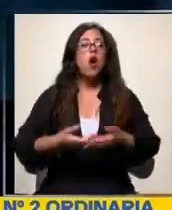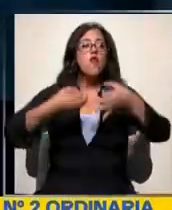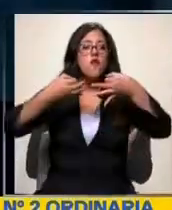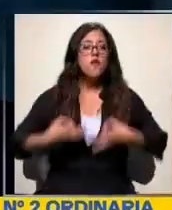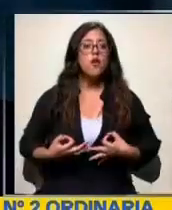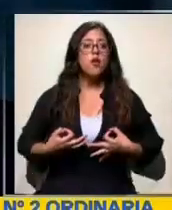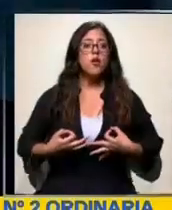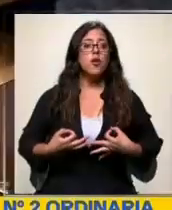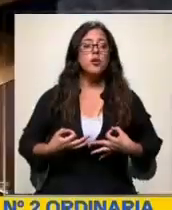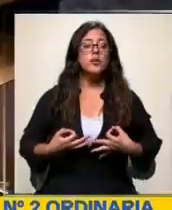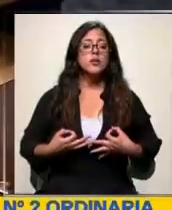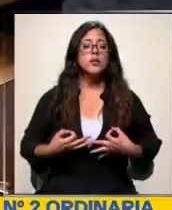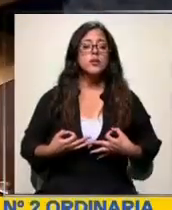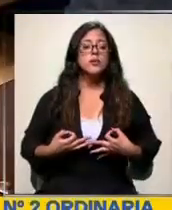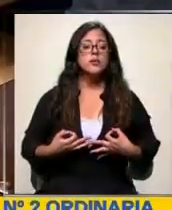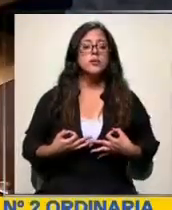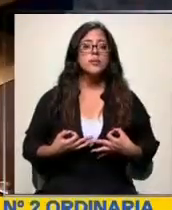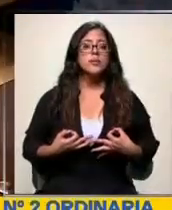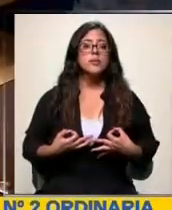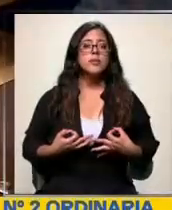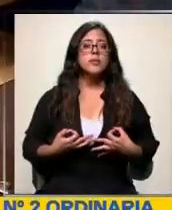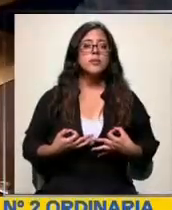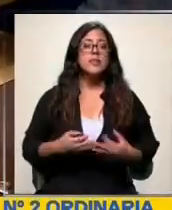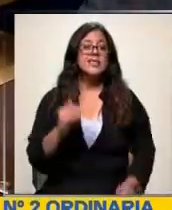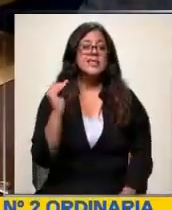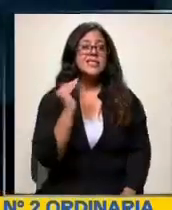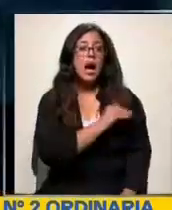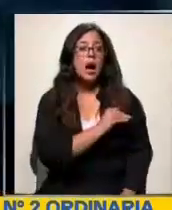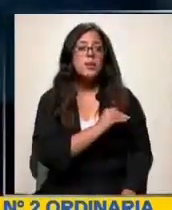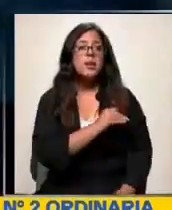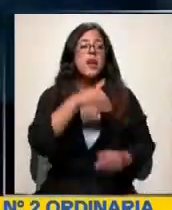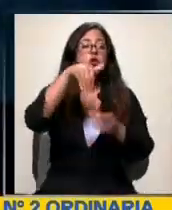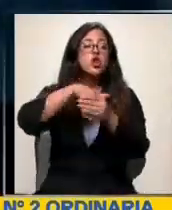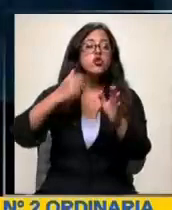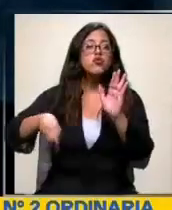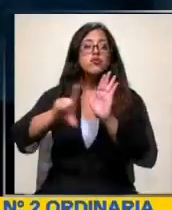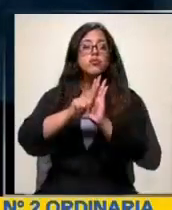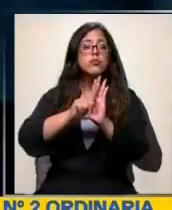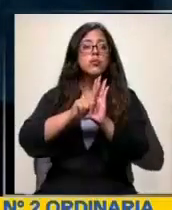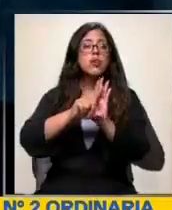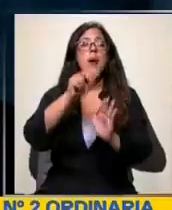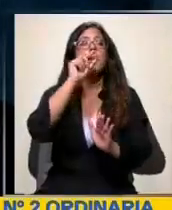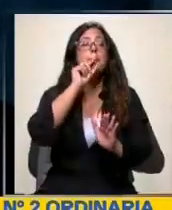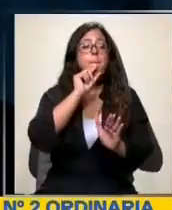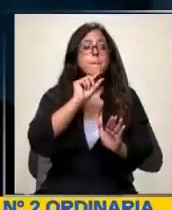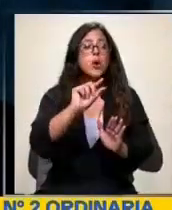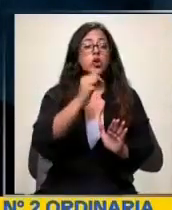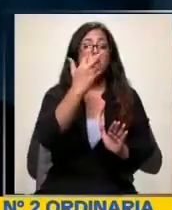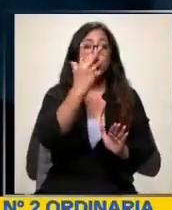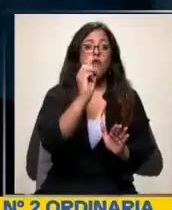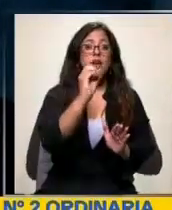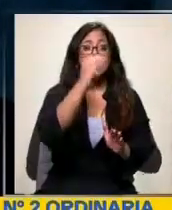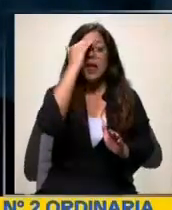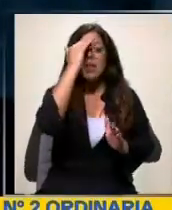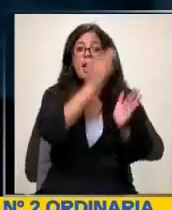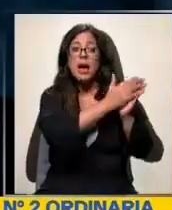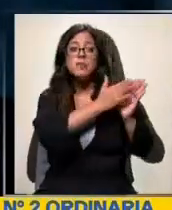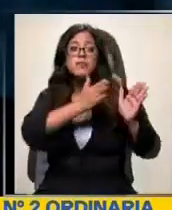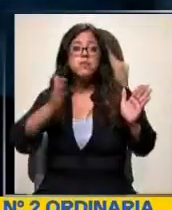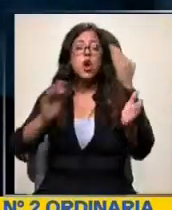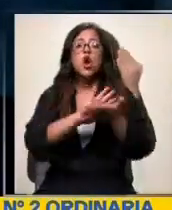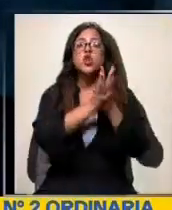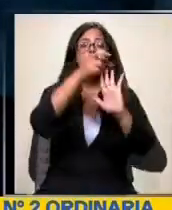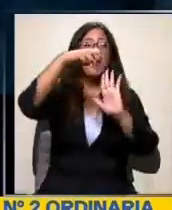formalmente un fast track legislativo para despachar en los próximos 90 días todos